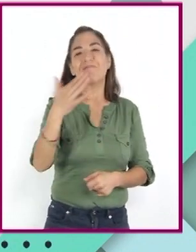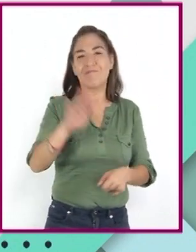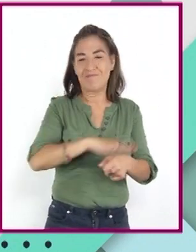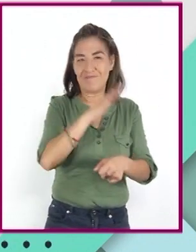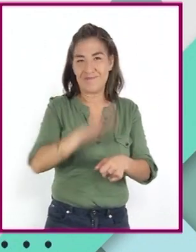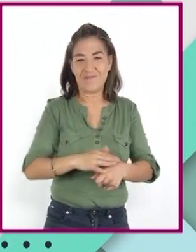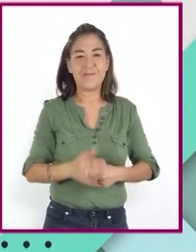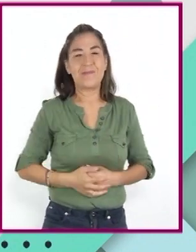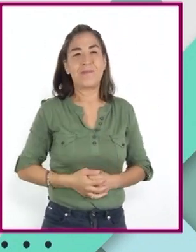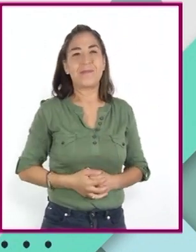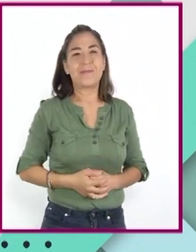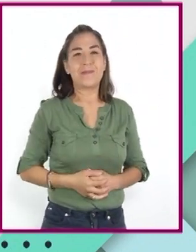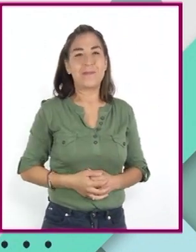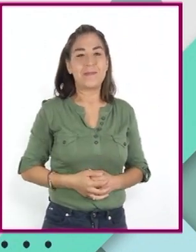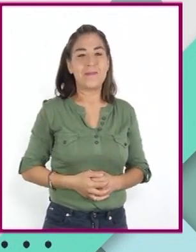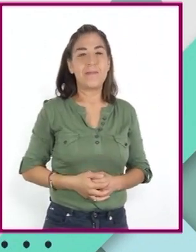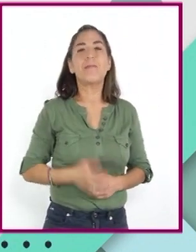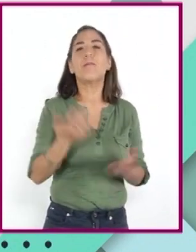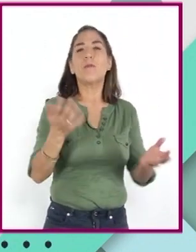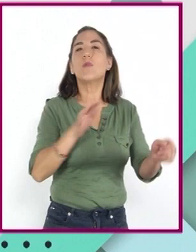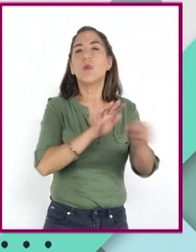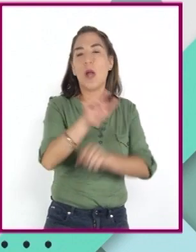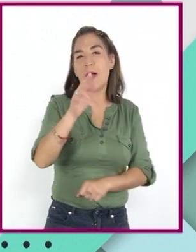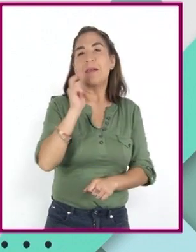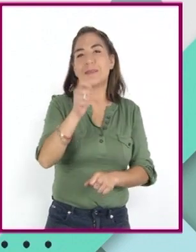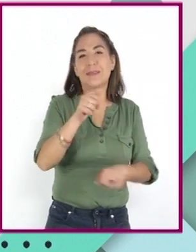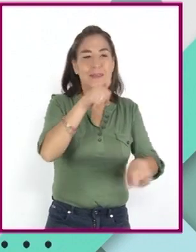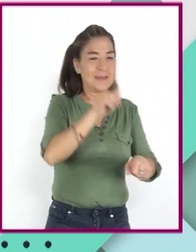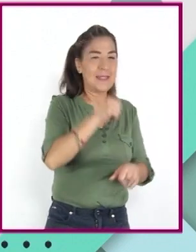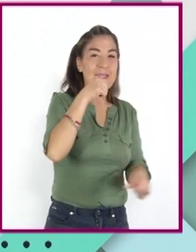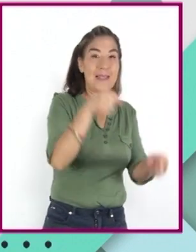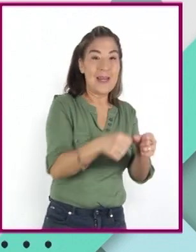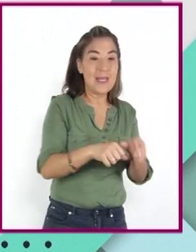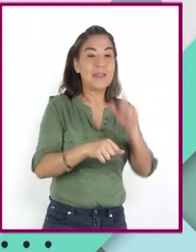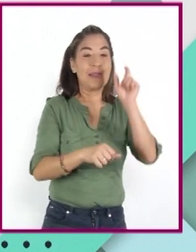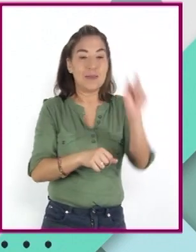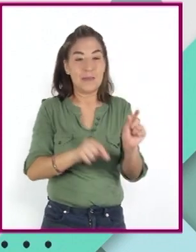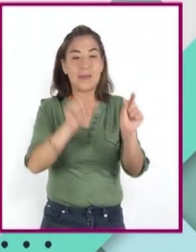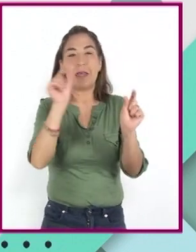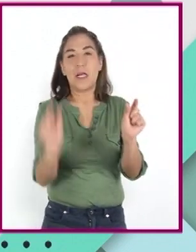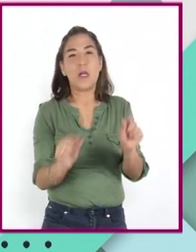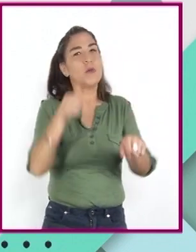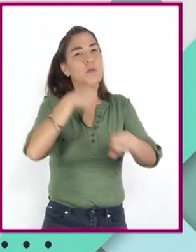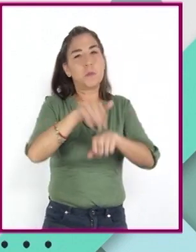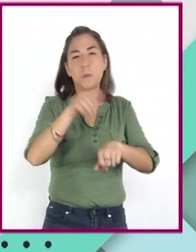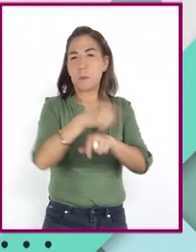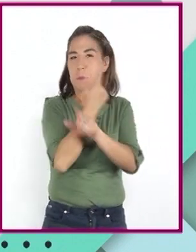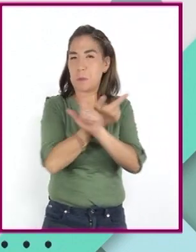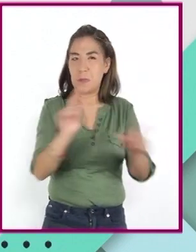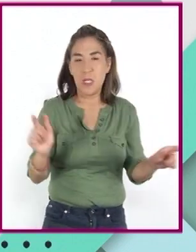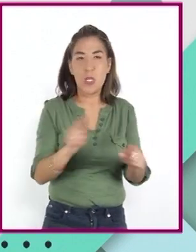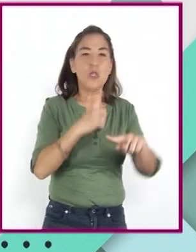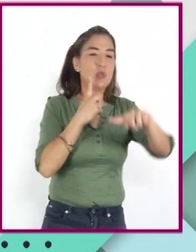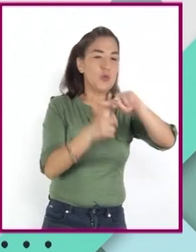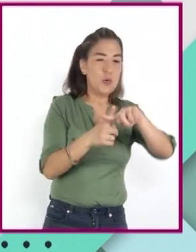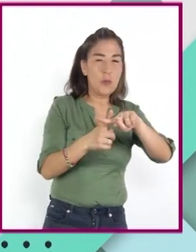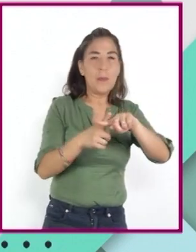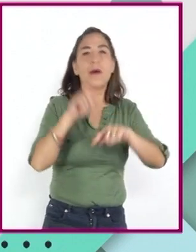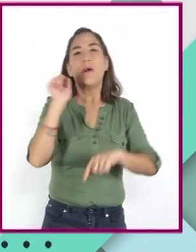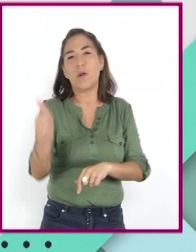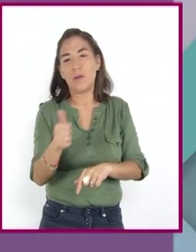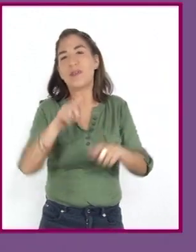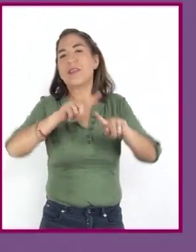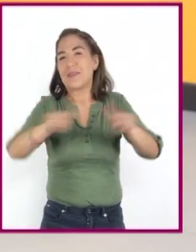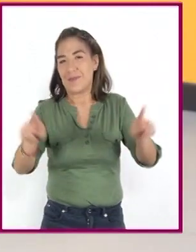correcta. Pues ocupa solo dos literales para los dos números cualesquiera, para la suma y para la